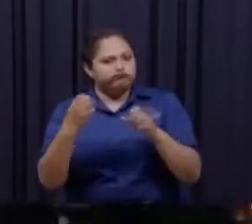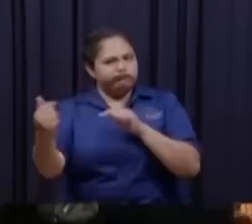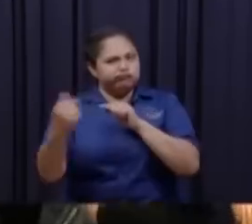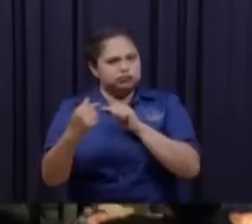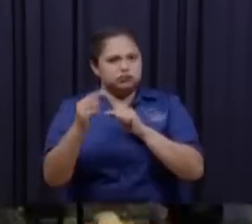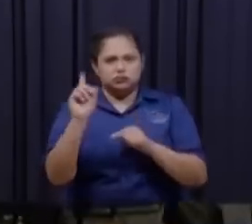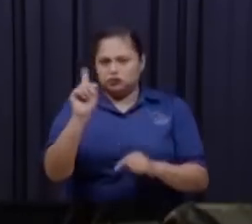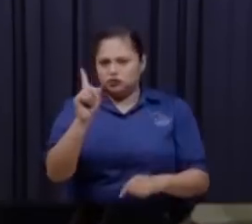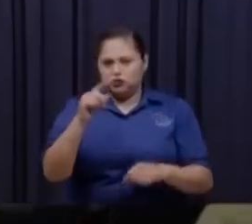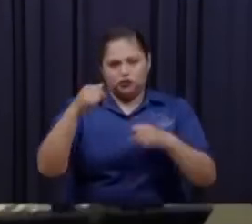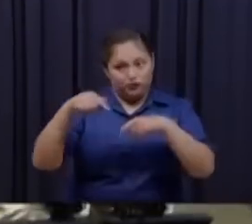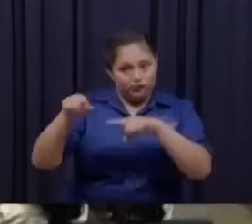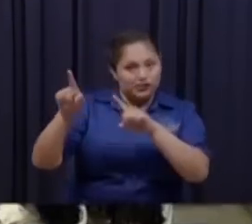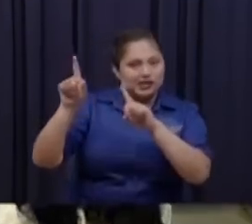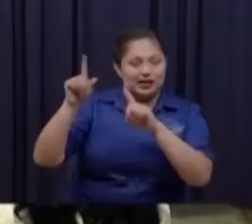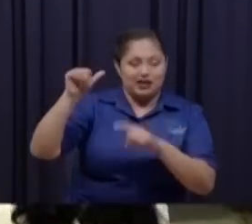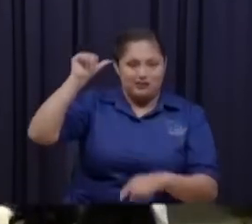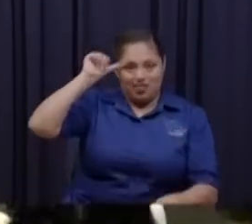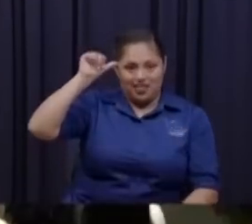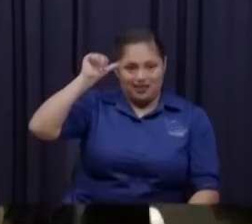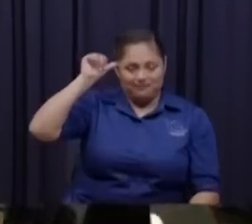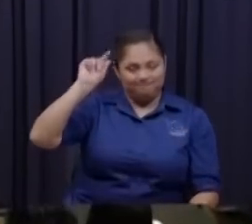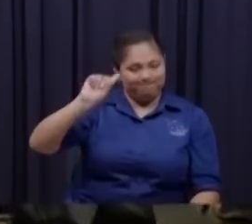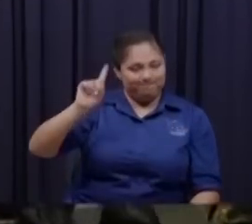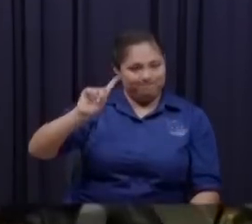fue a hablar a Adán.